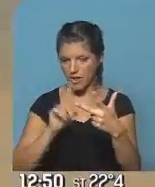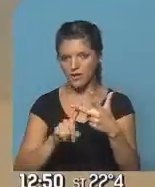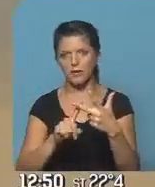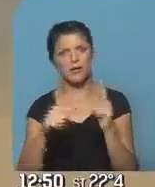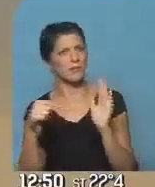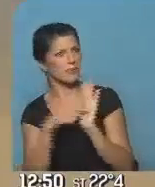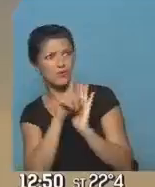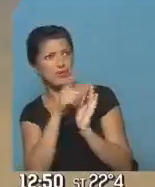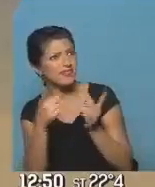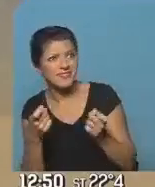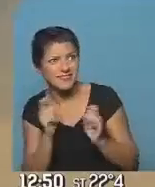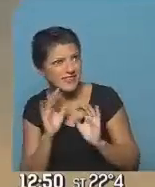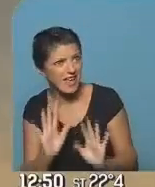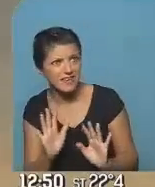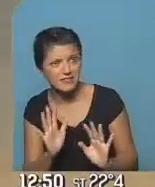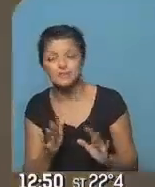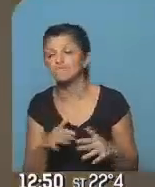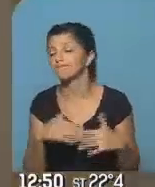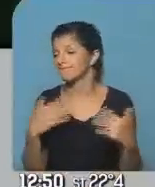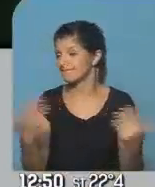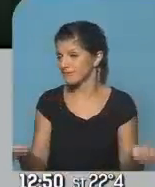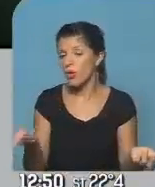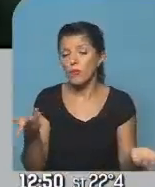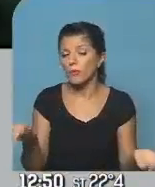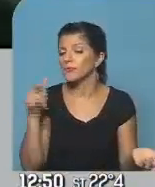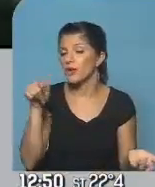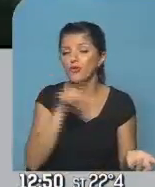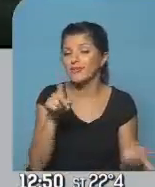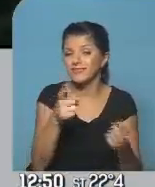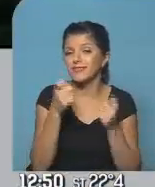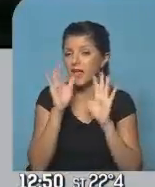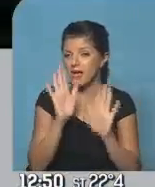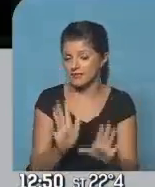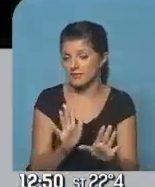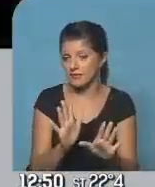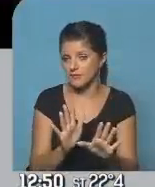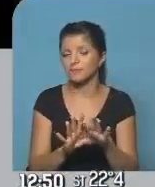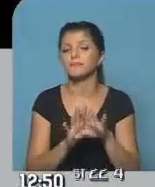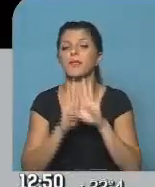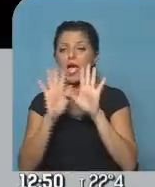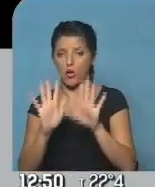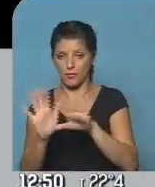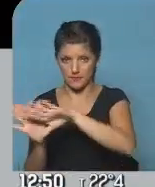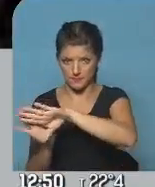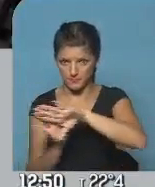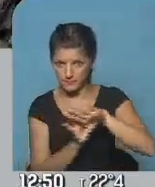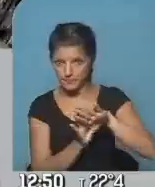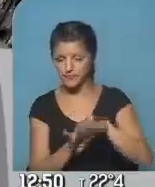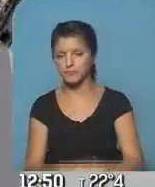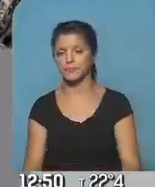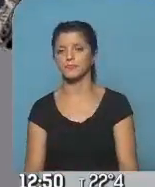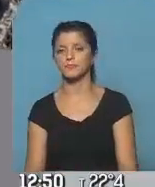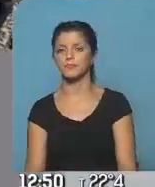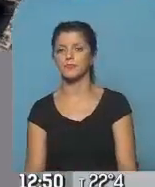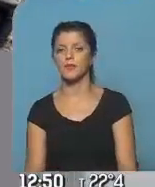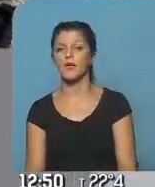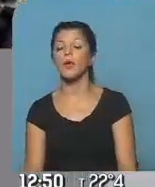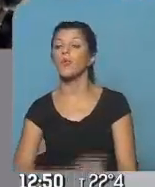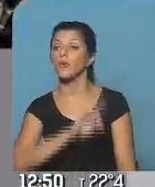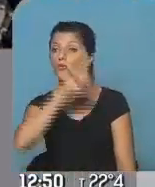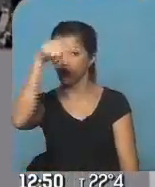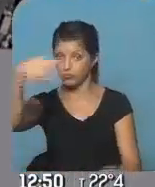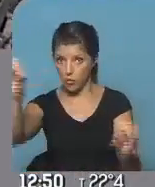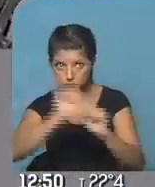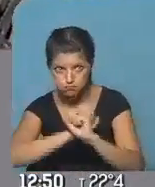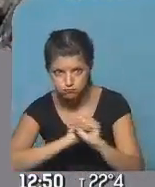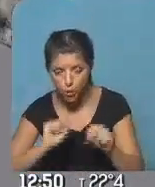último. Exactamente. Claro, ahí no tienes ni ton ni son. Ahora, él horas después del bombardeo salió por la